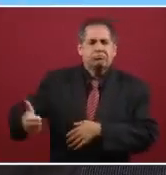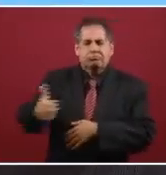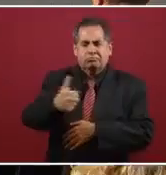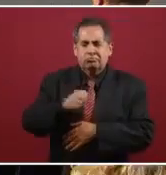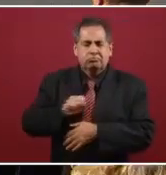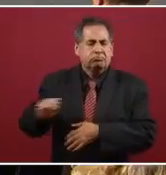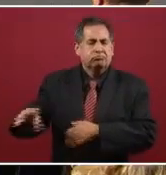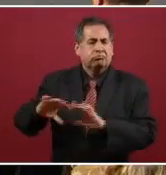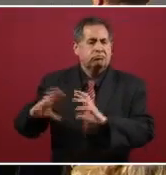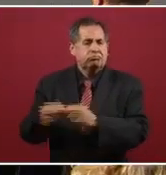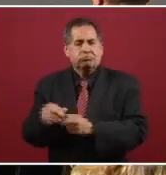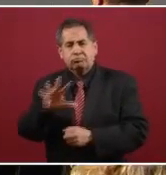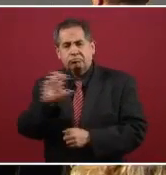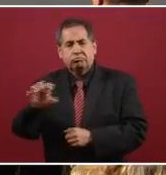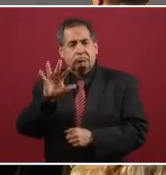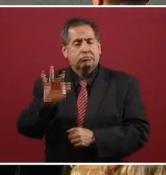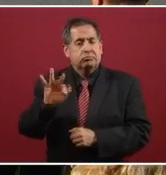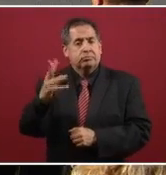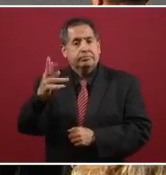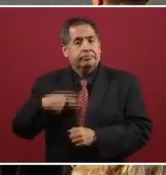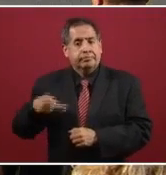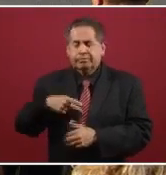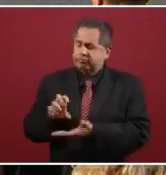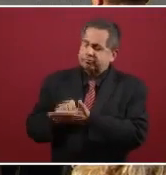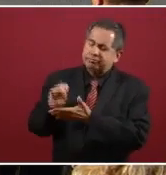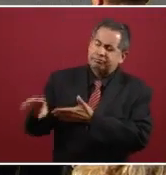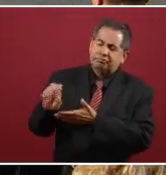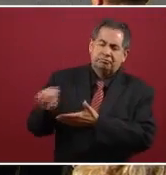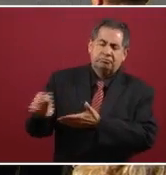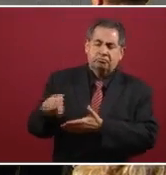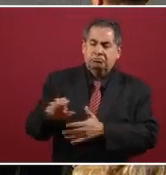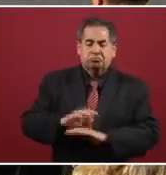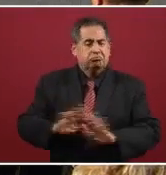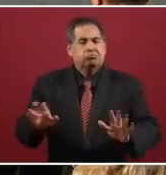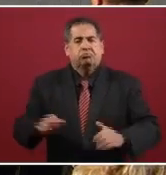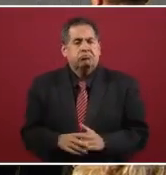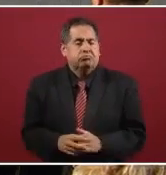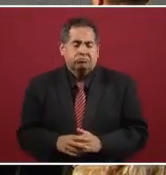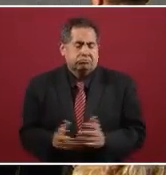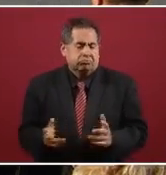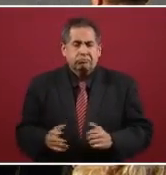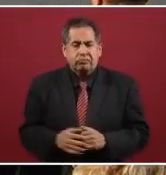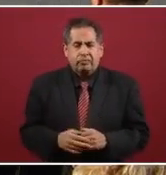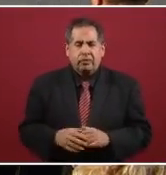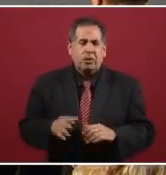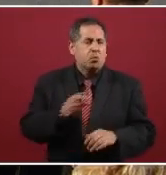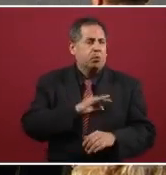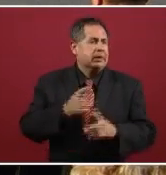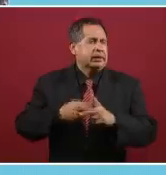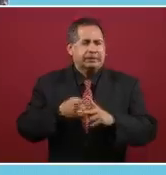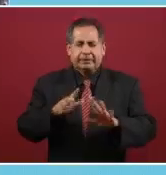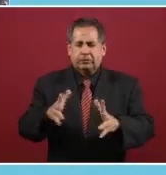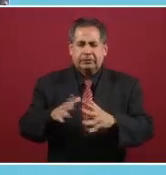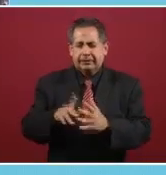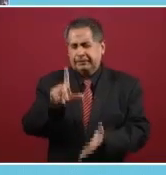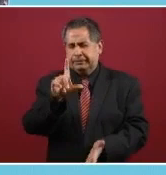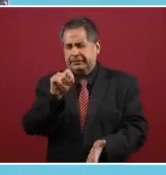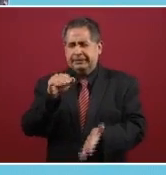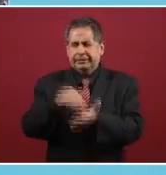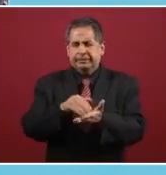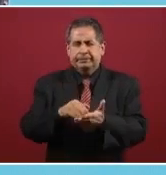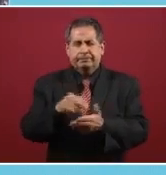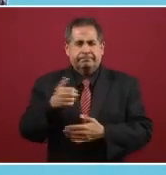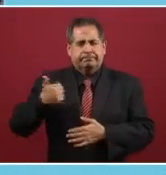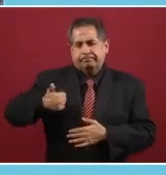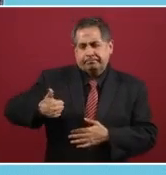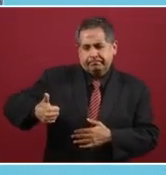los 544 deportistas, a razón de 20 mil pesos a